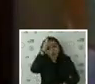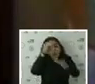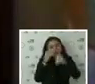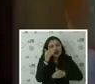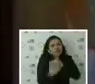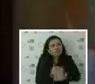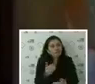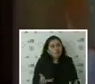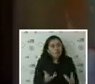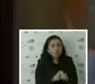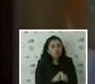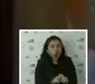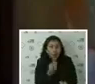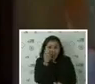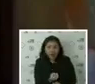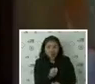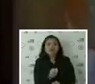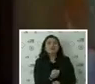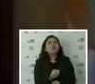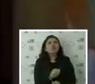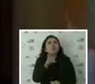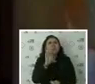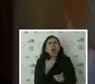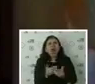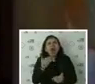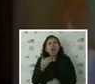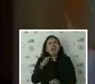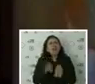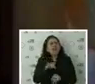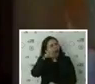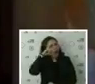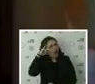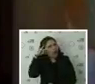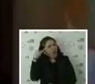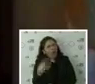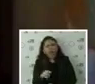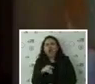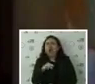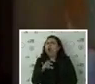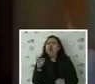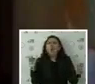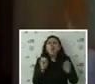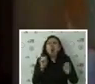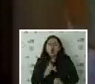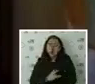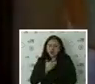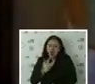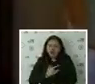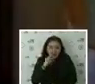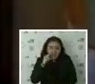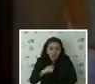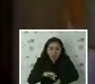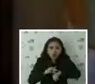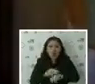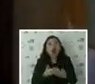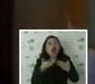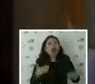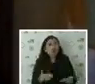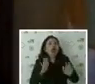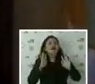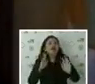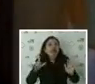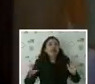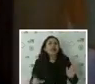aprendizaje y eso es algo que tal vez no habíamos mirado de una manera tan clara como en esta